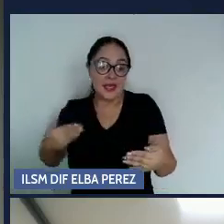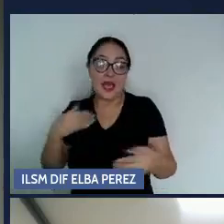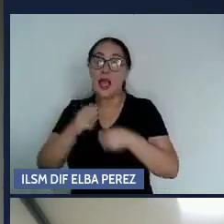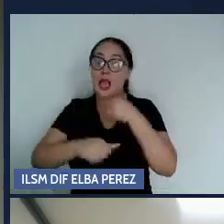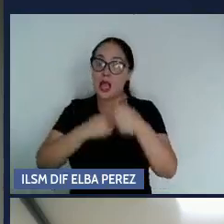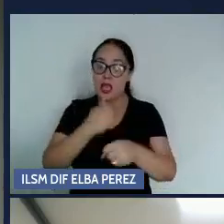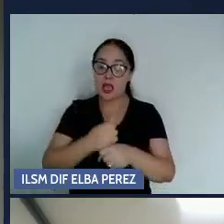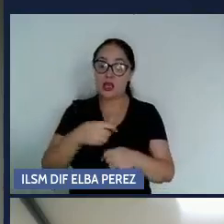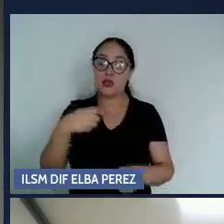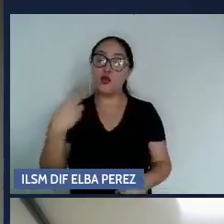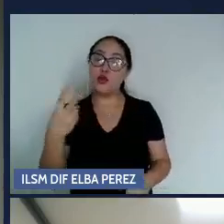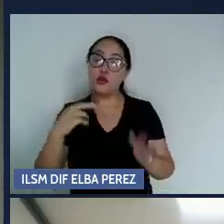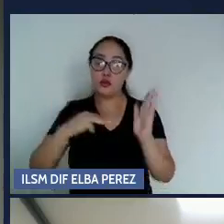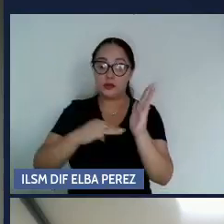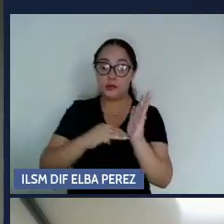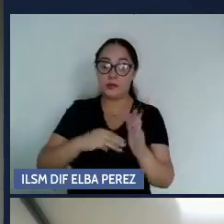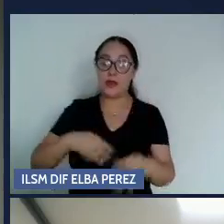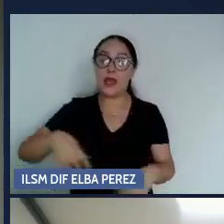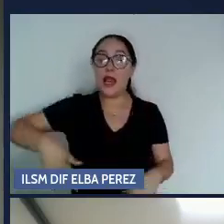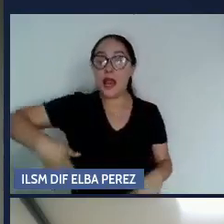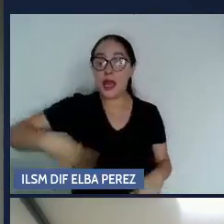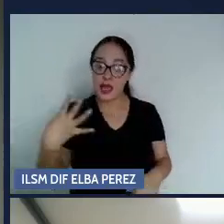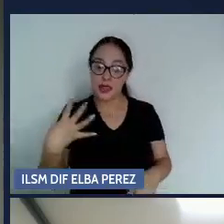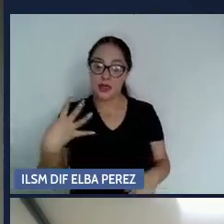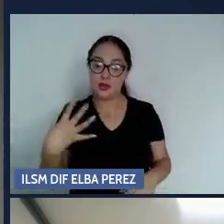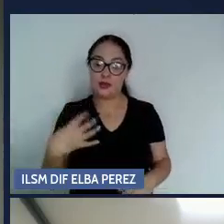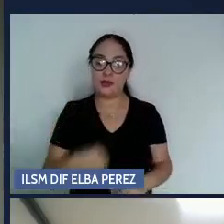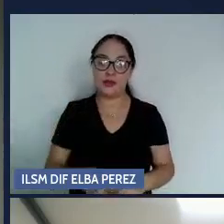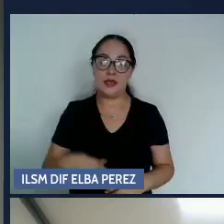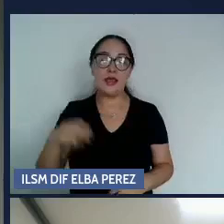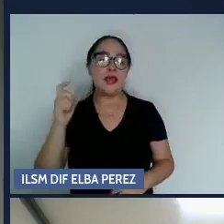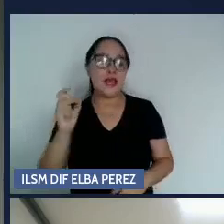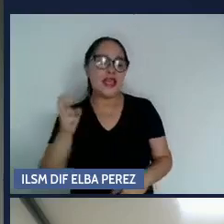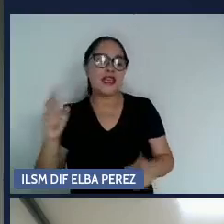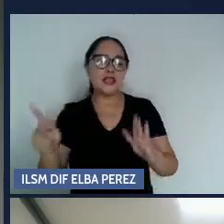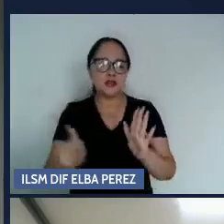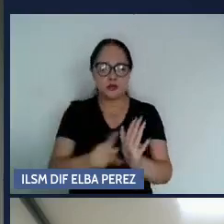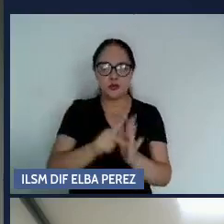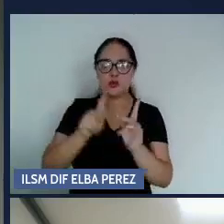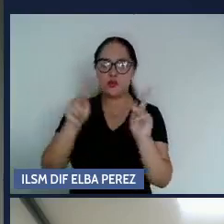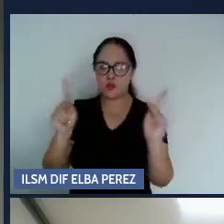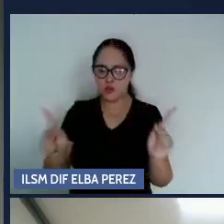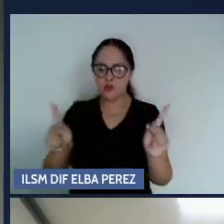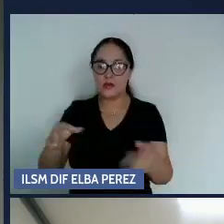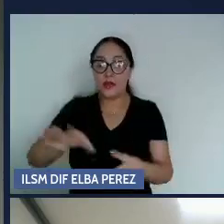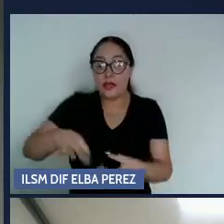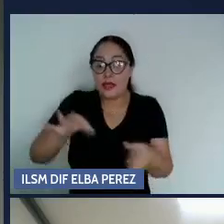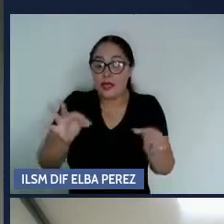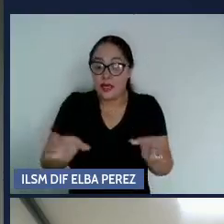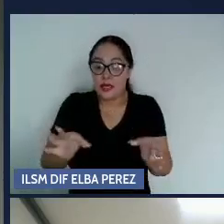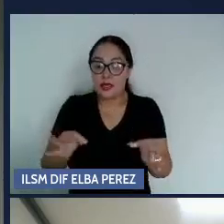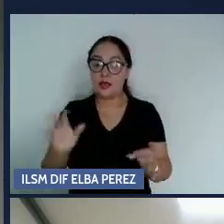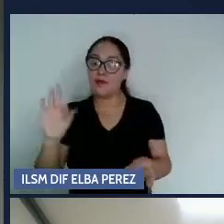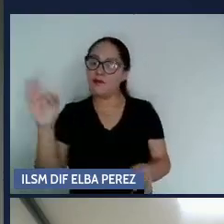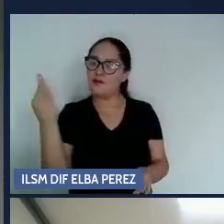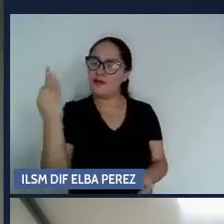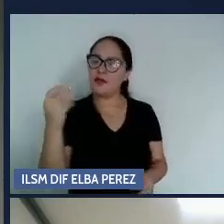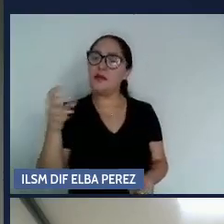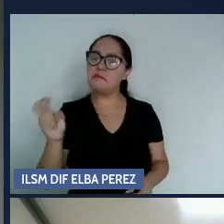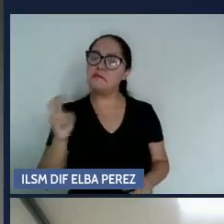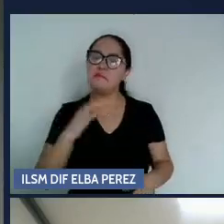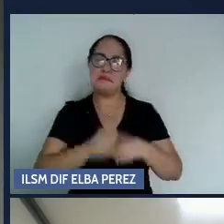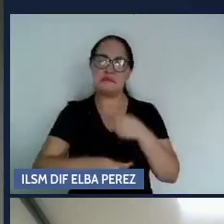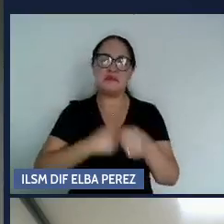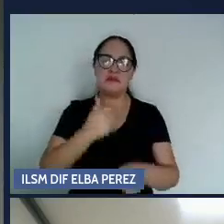publicó en el Diario Oficial de la Federación el 10 de febrero de ese año, 2014, y